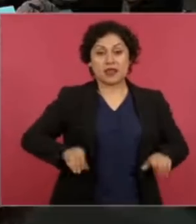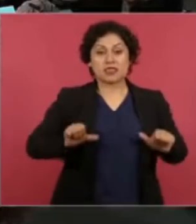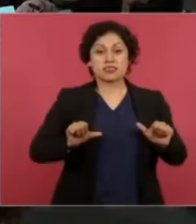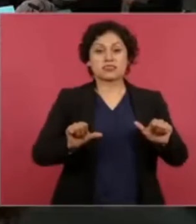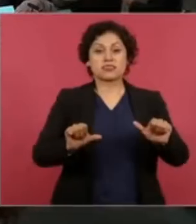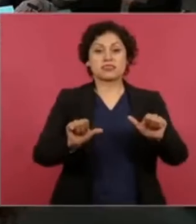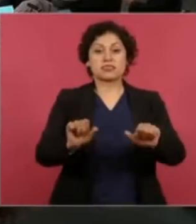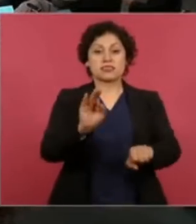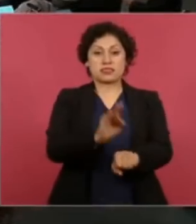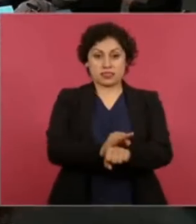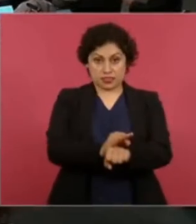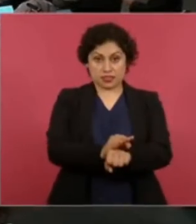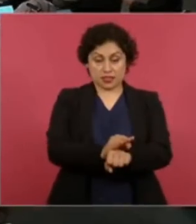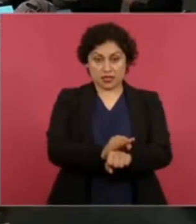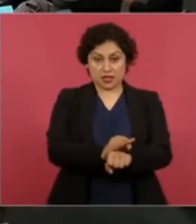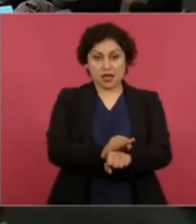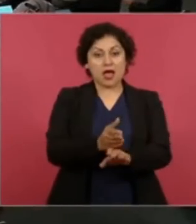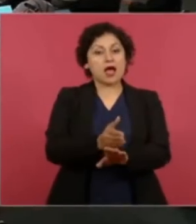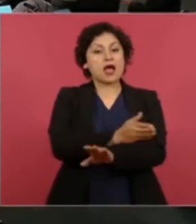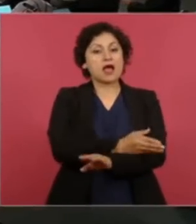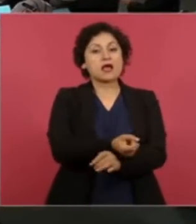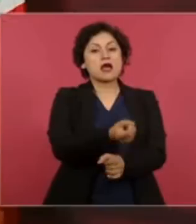y los privilegios de unos cuantos.